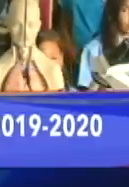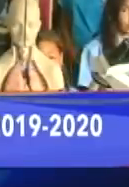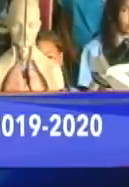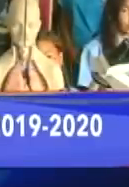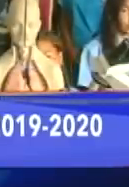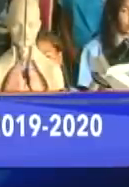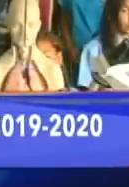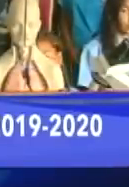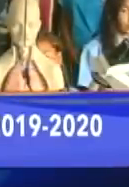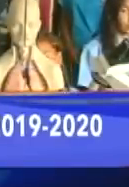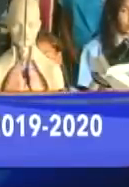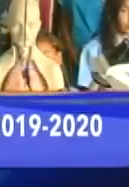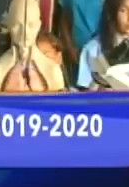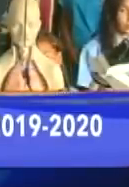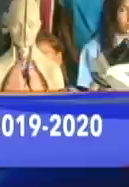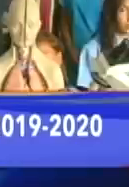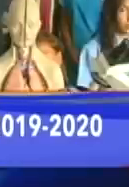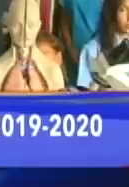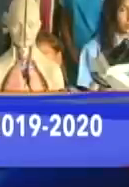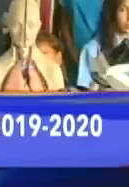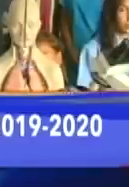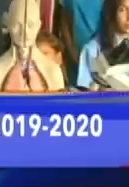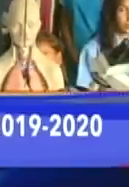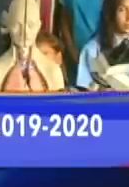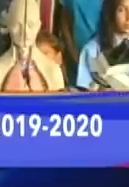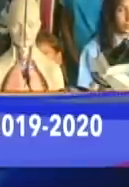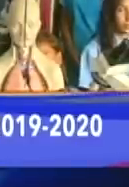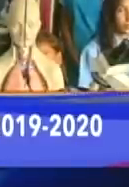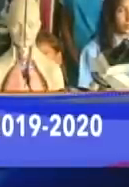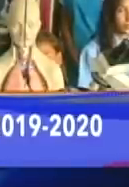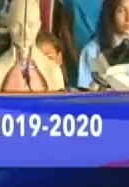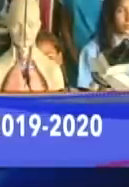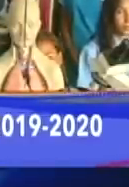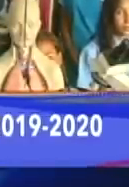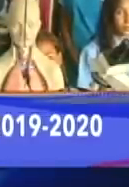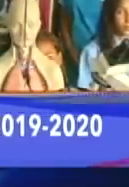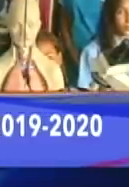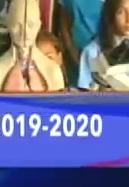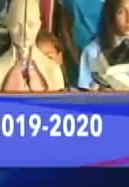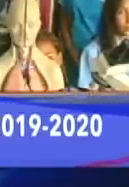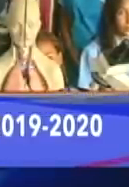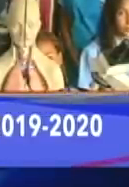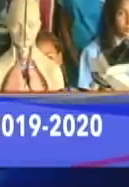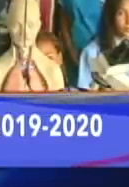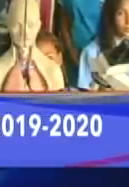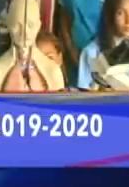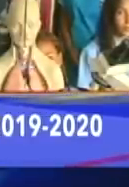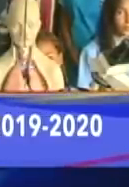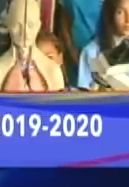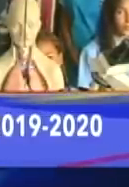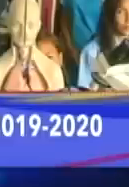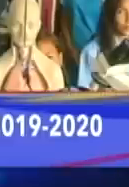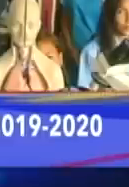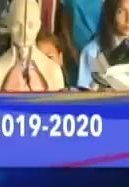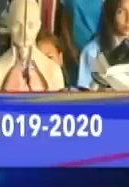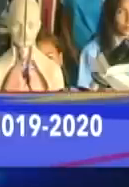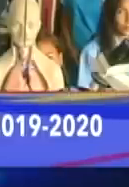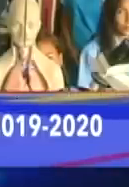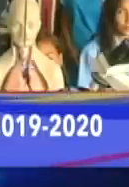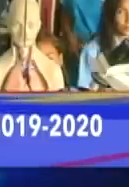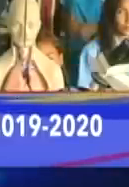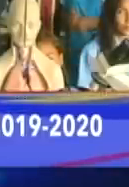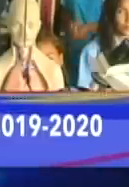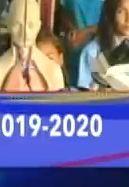colegio ejemplo para la comunidad y para referencia para todos los colegios de miranda y a nivel